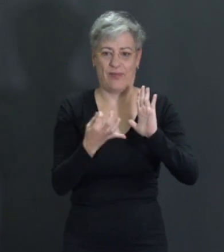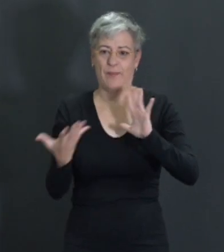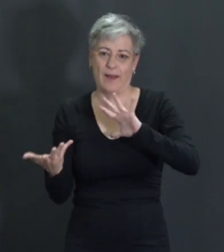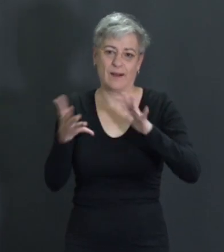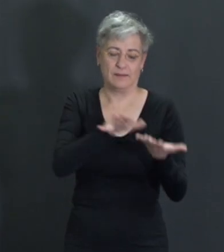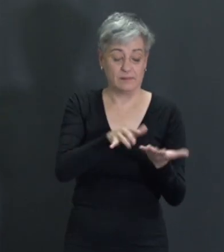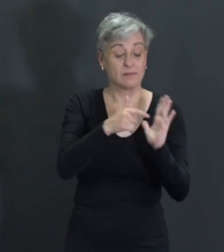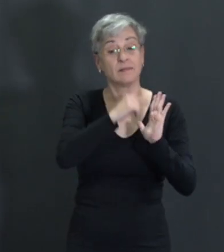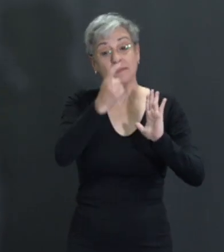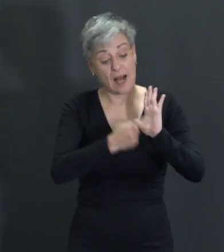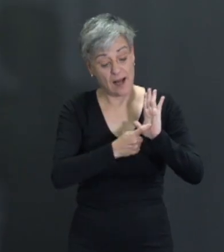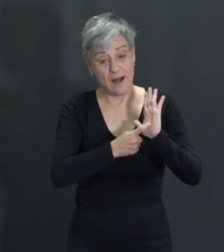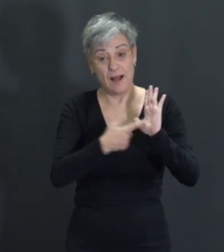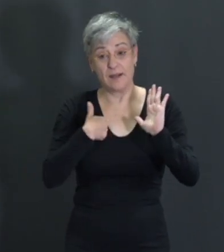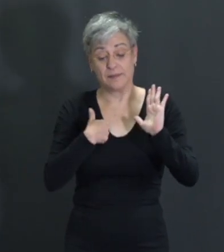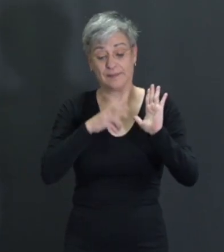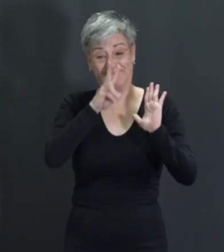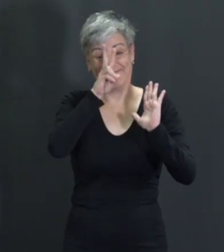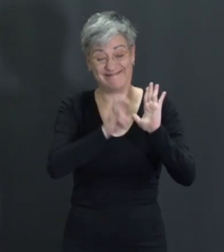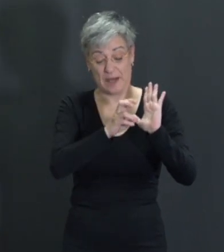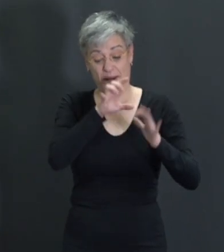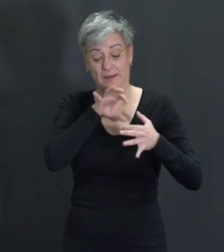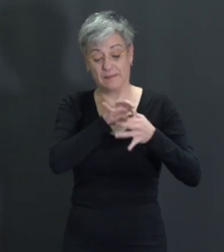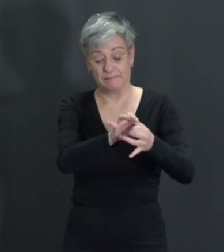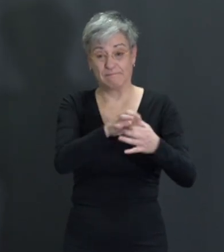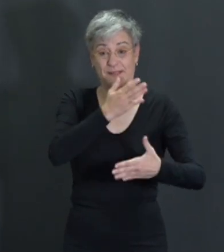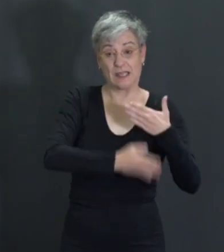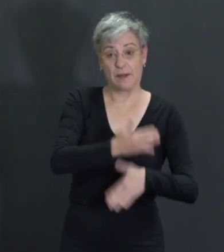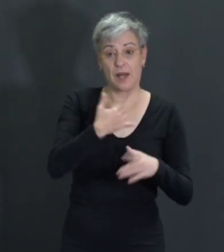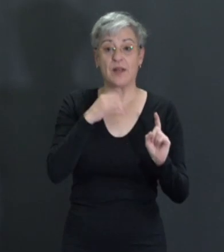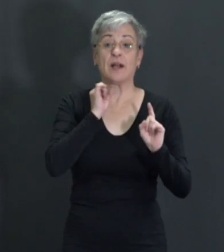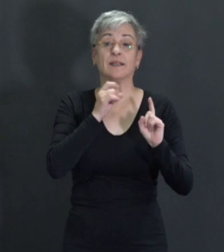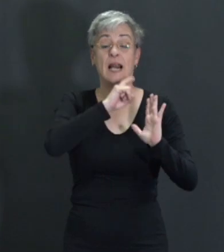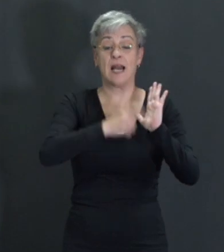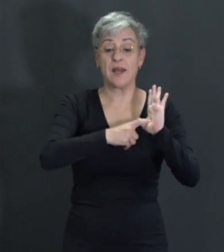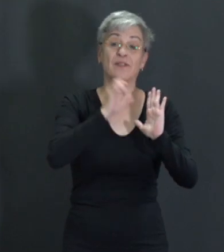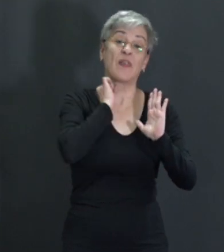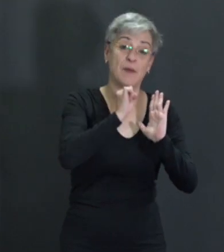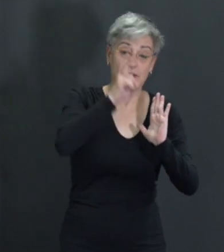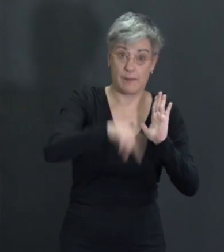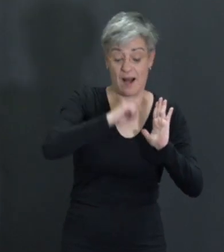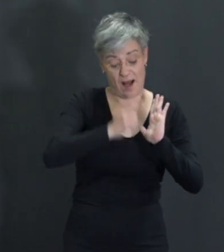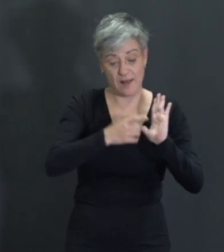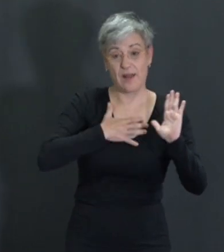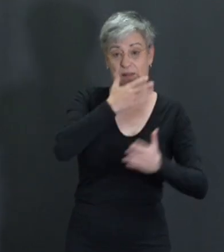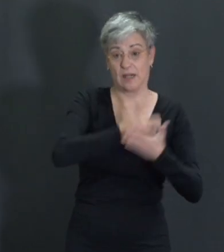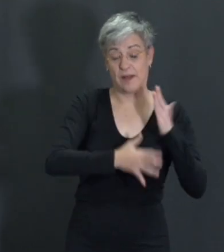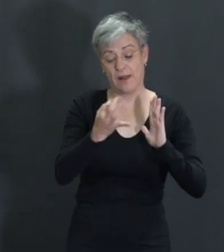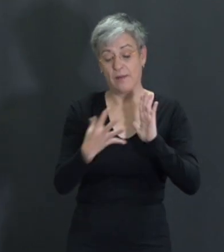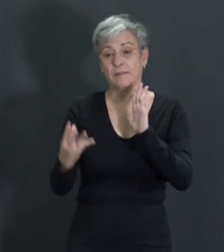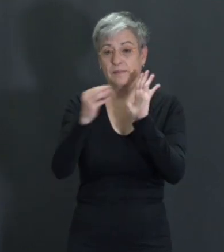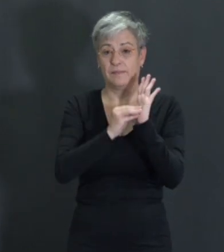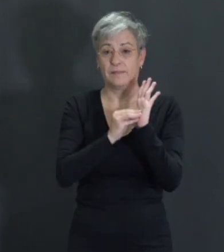más nos tocan a las personas con discapacidad es la Ley de Dependencia y es la Ley de Discapacidad. Pues vamos a llevarlo ahí.